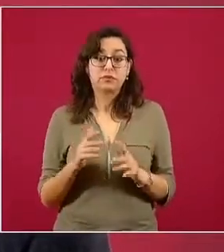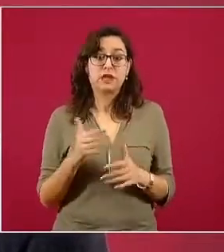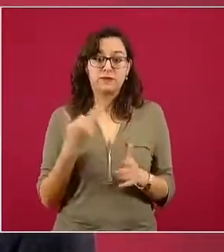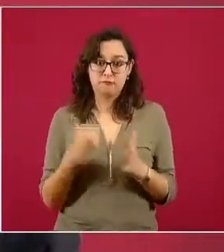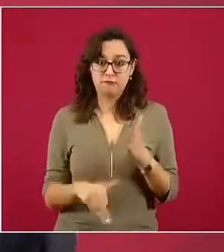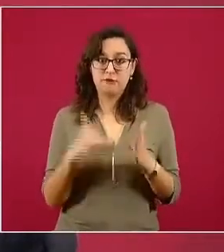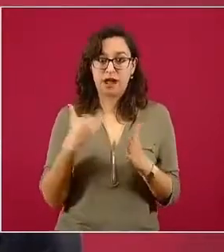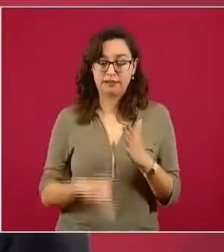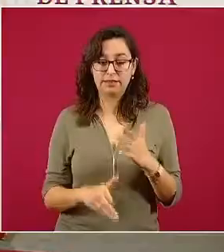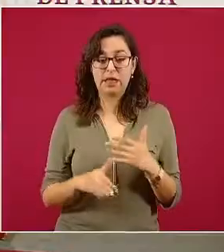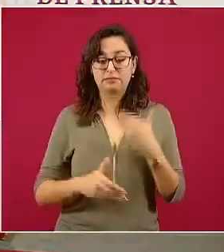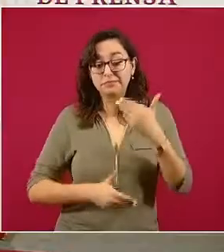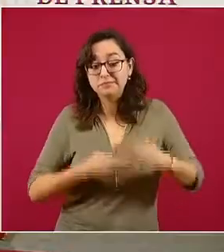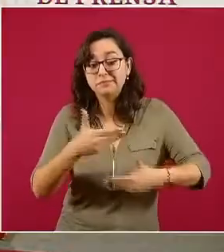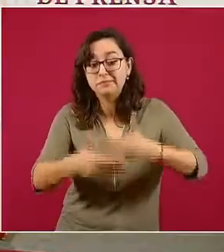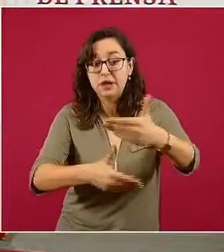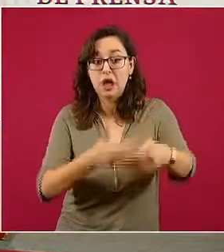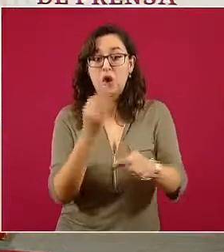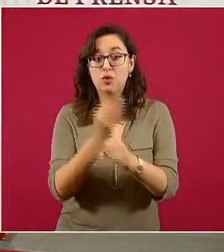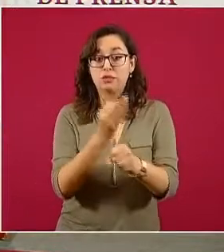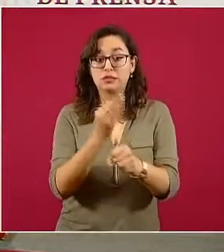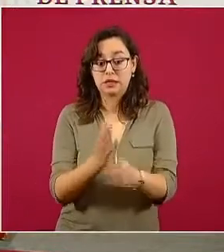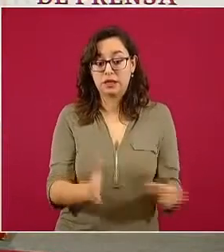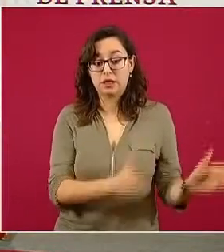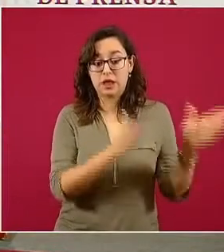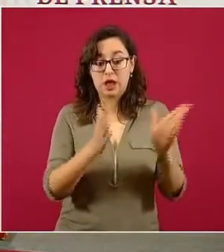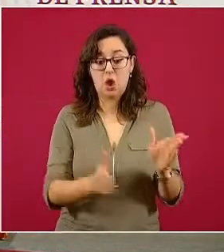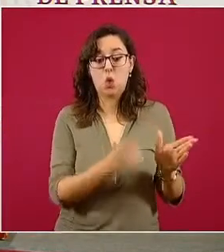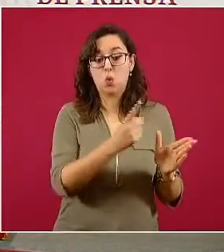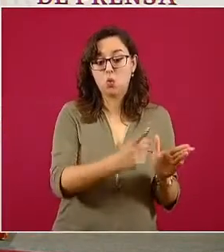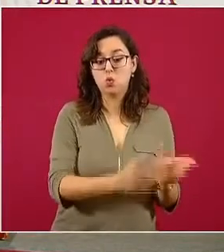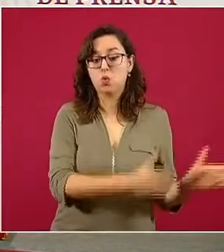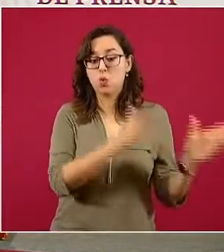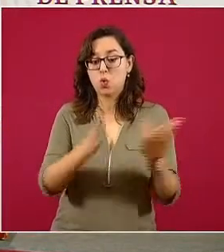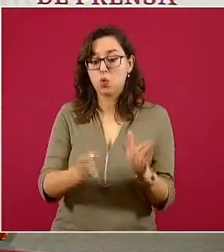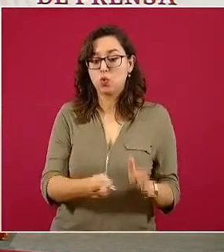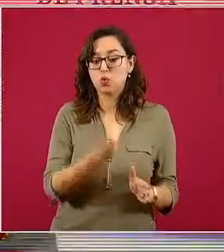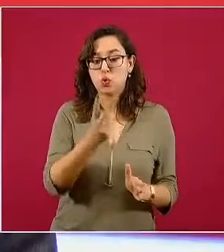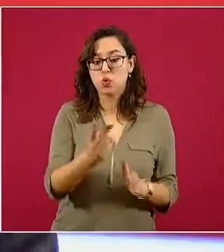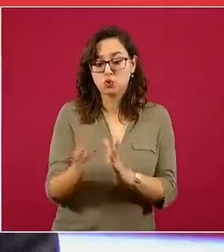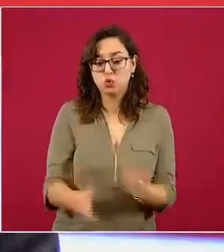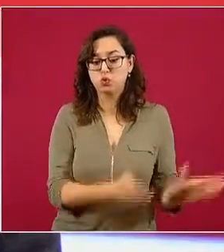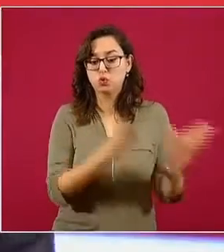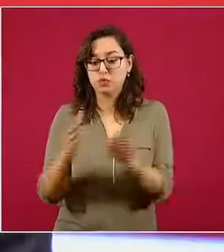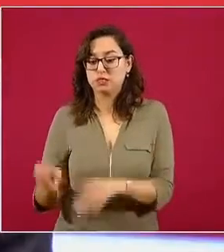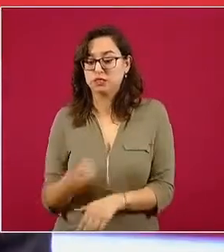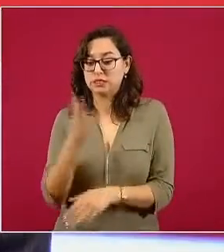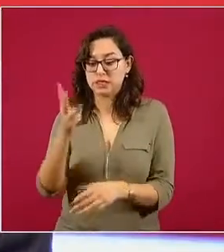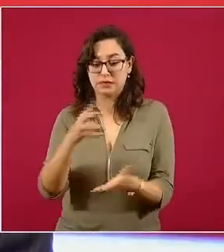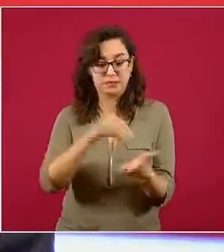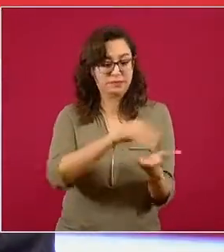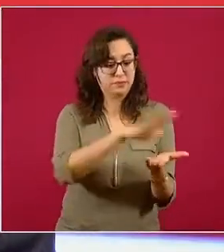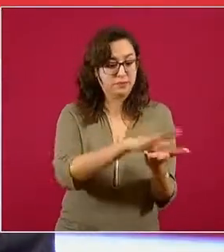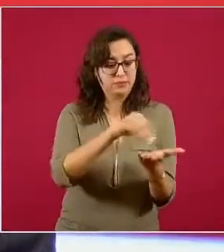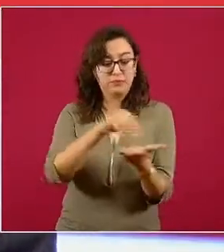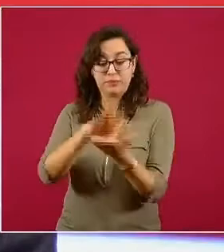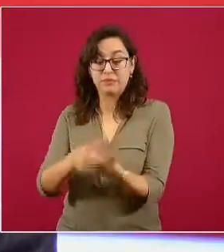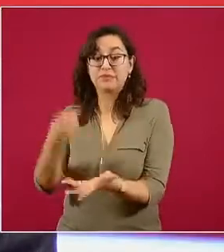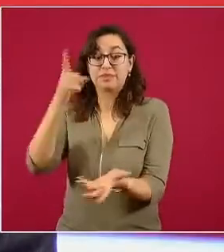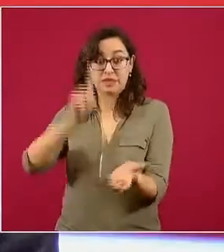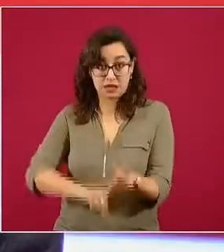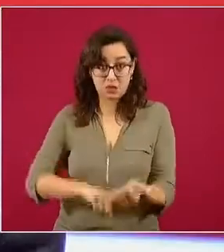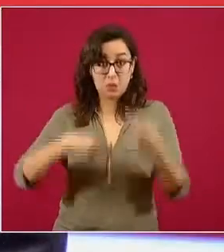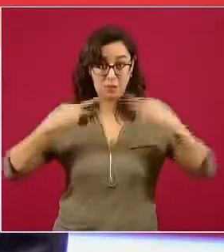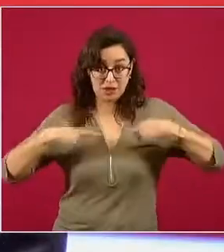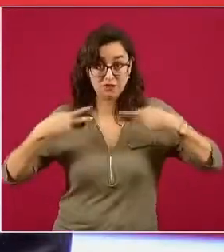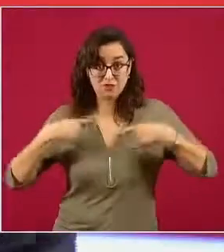científico, no hay más que los ensayos clínicos, fases 1, 2 y 3, para soportarlo, y ninguno de los diseños de los ensayos